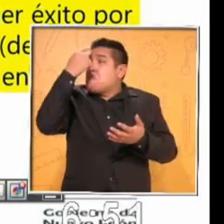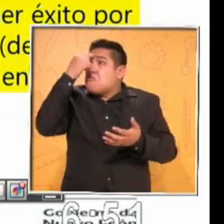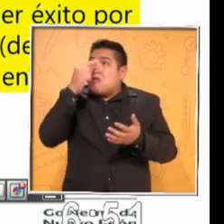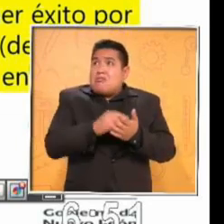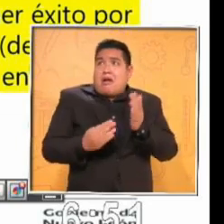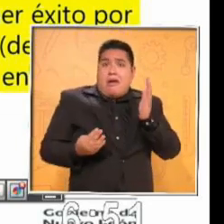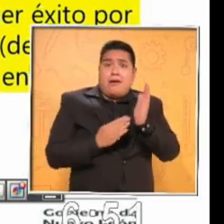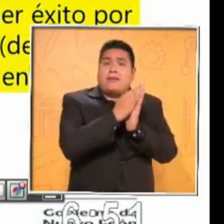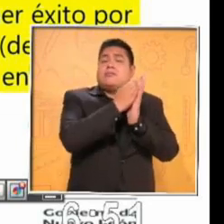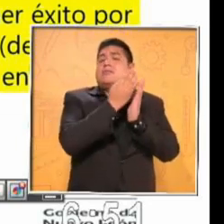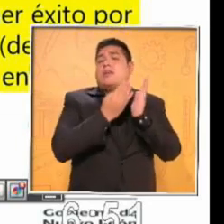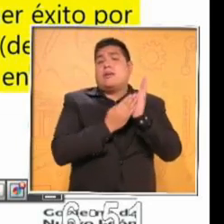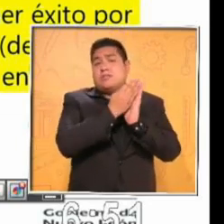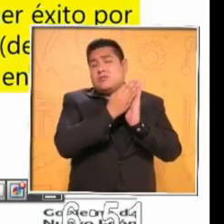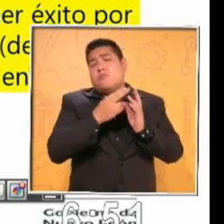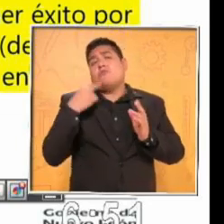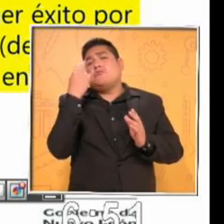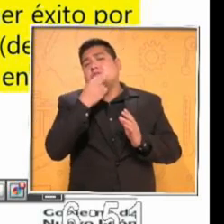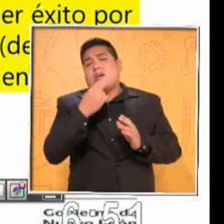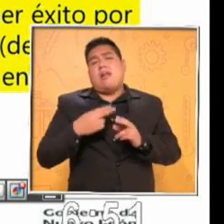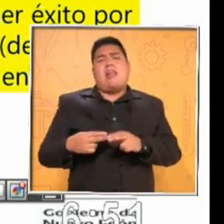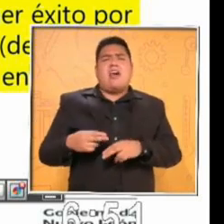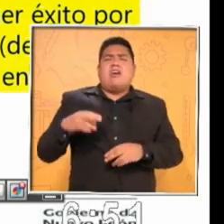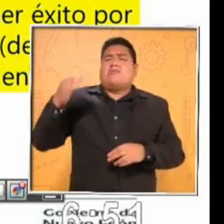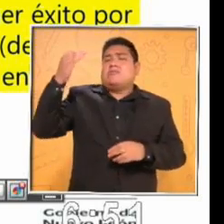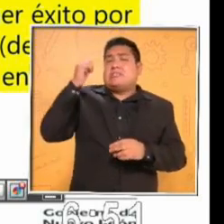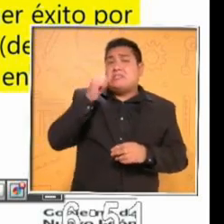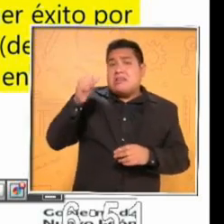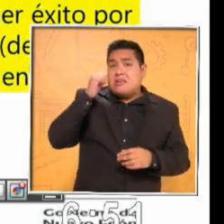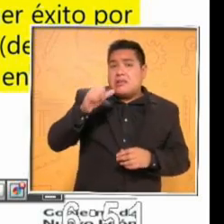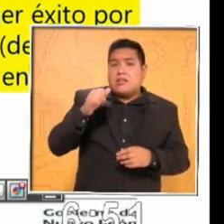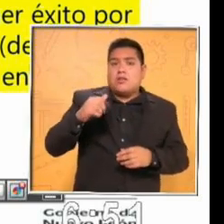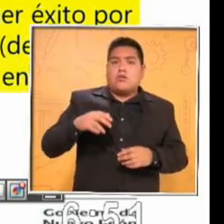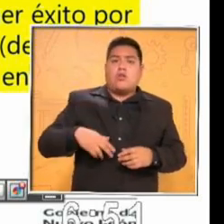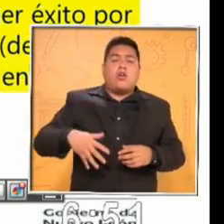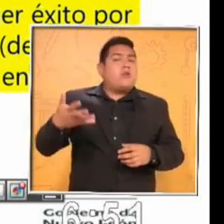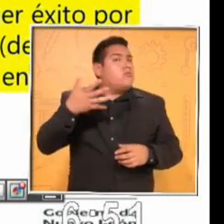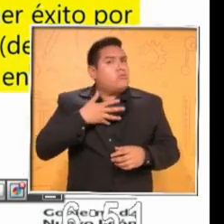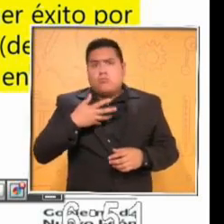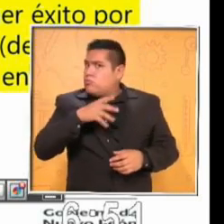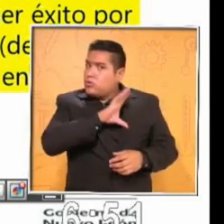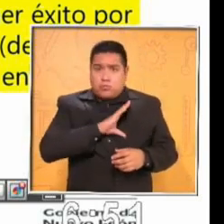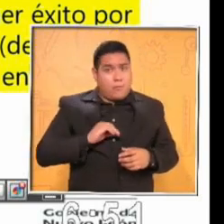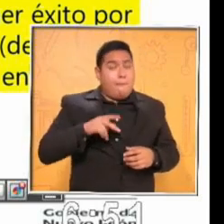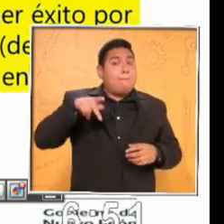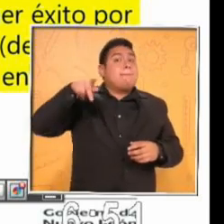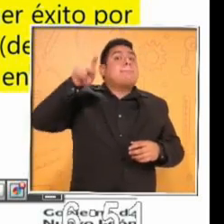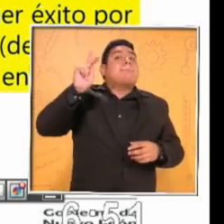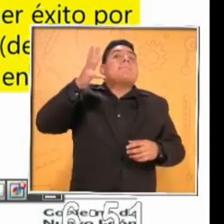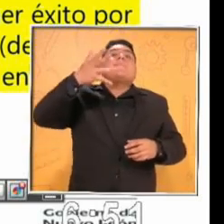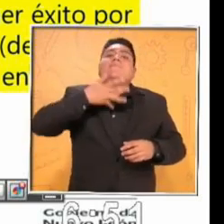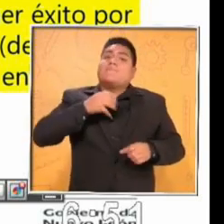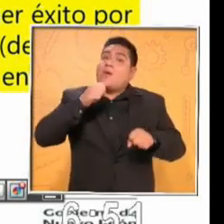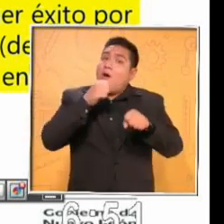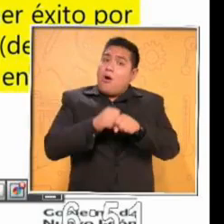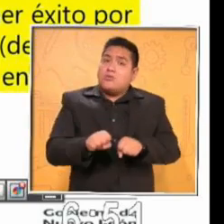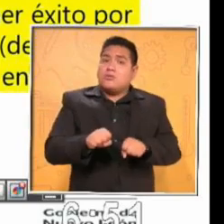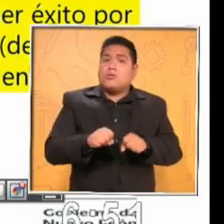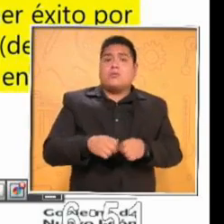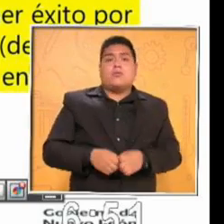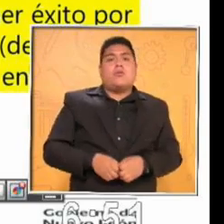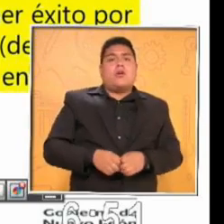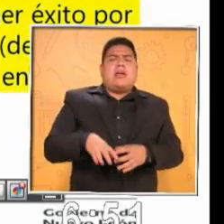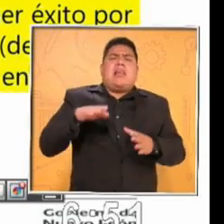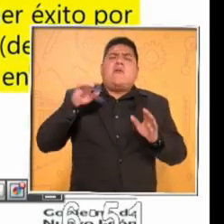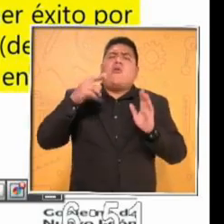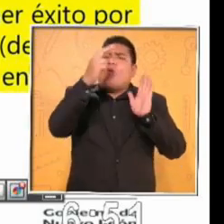por usarla todo el tiempo. No tengo hijos, pero tengo un sobrino de 12 años al que le pongo algunos límites. Por ejemplo,